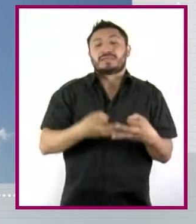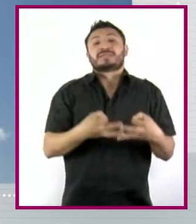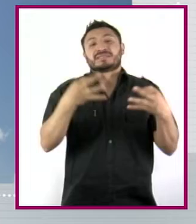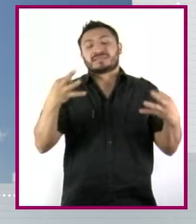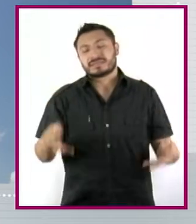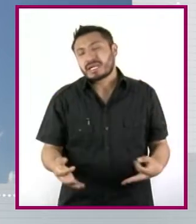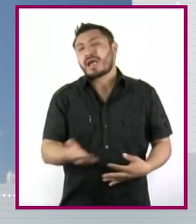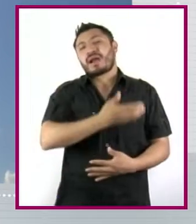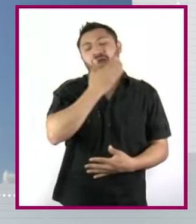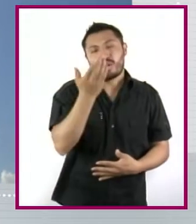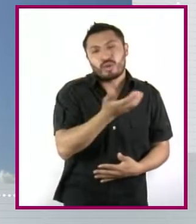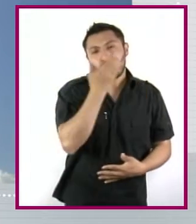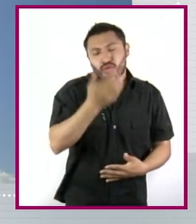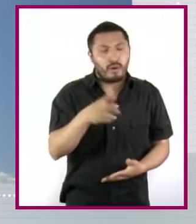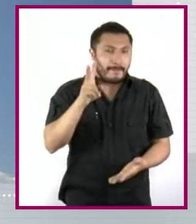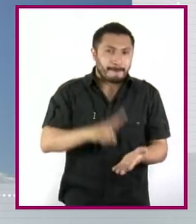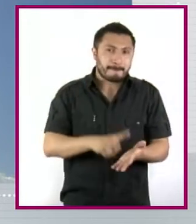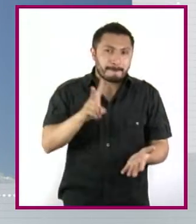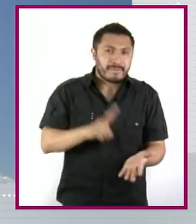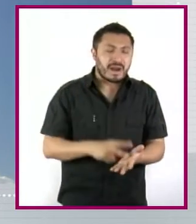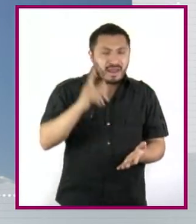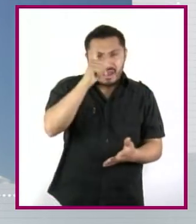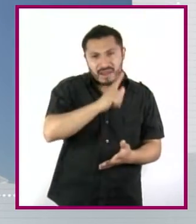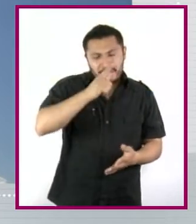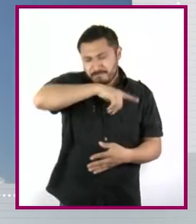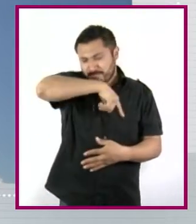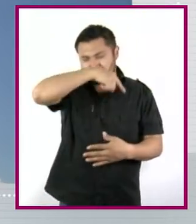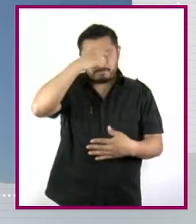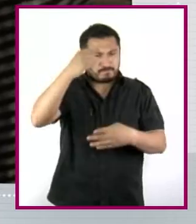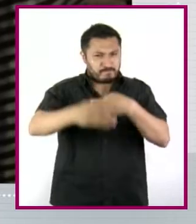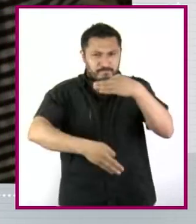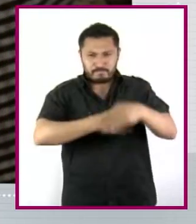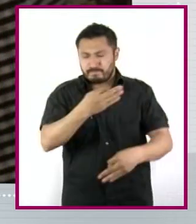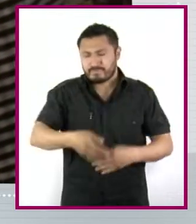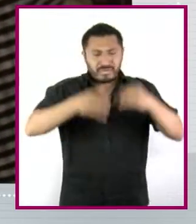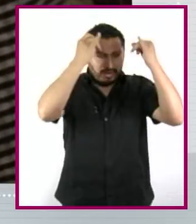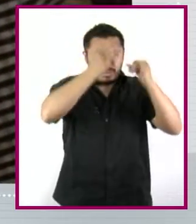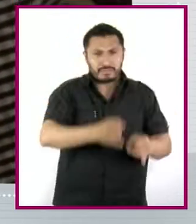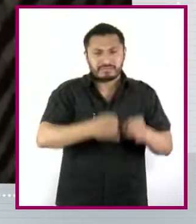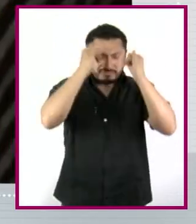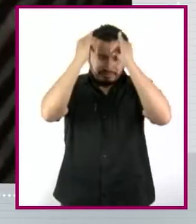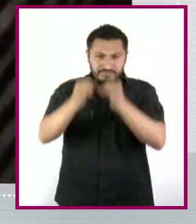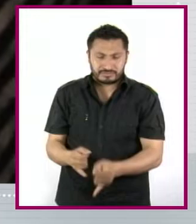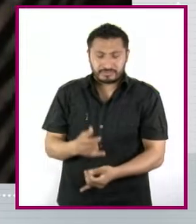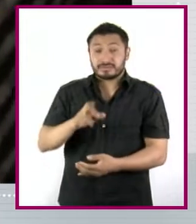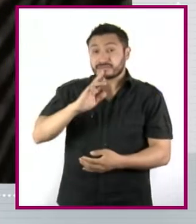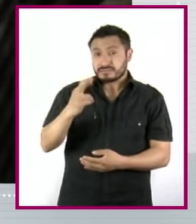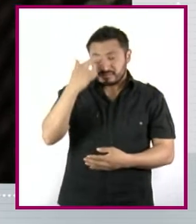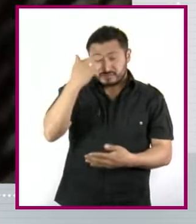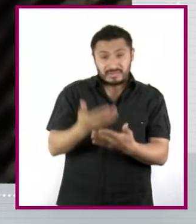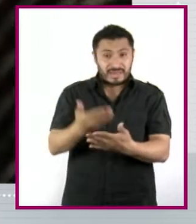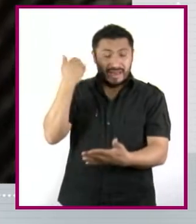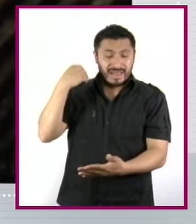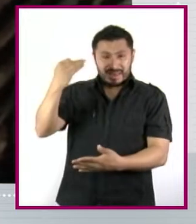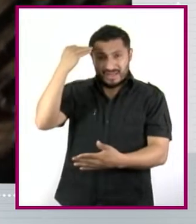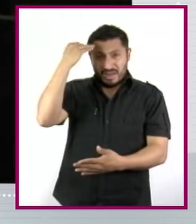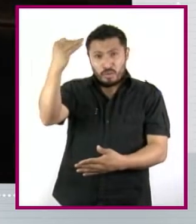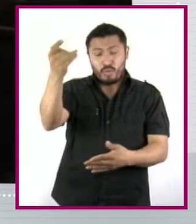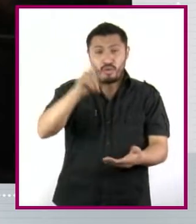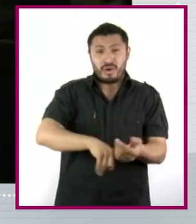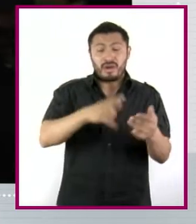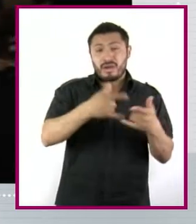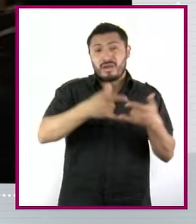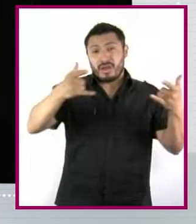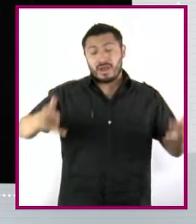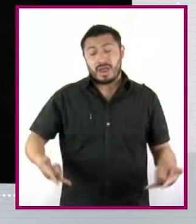sus costumbres, de sus valores, de su lengua, de su identidad. Recordemos que pues, hubo periodos de nuestra historia en las que